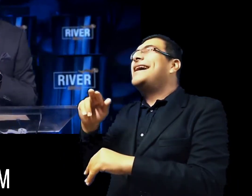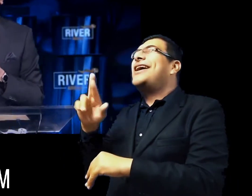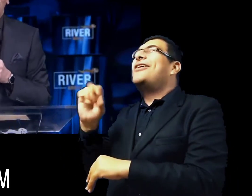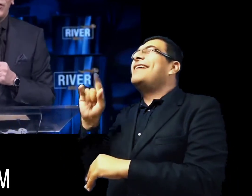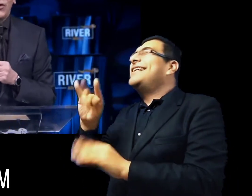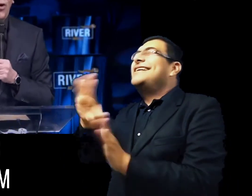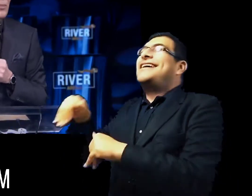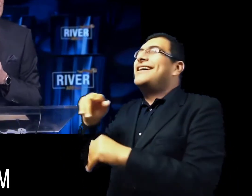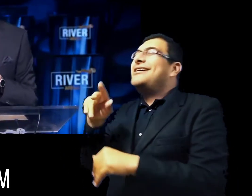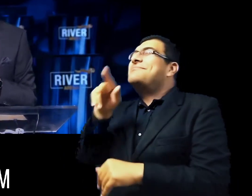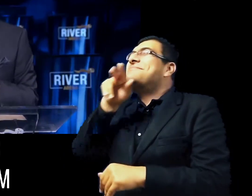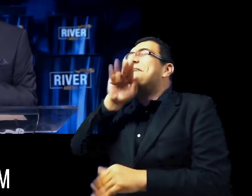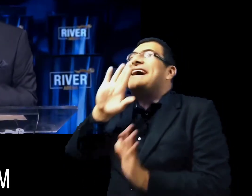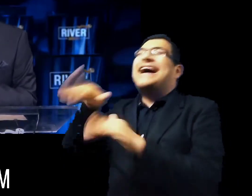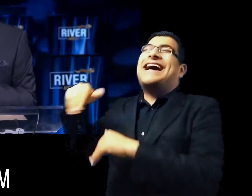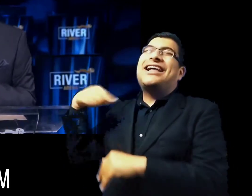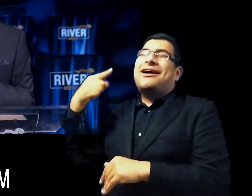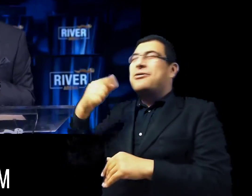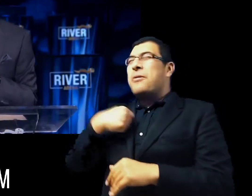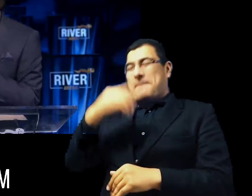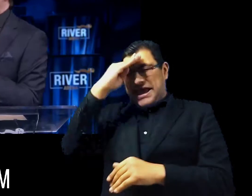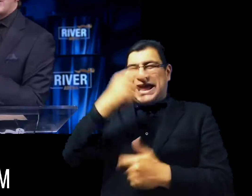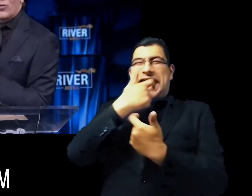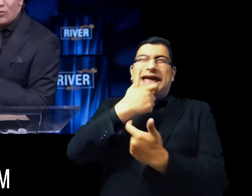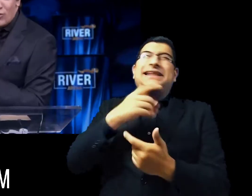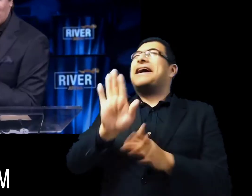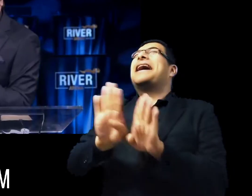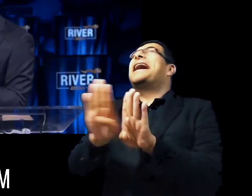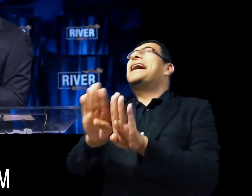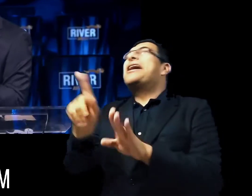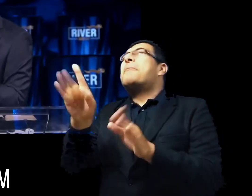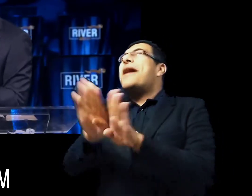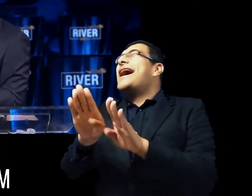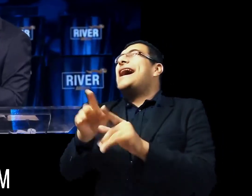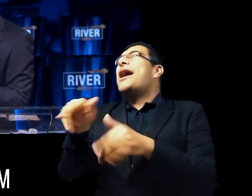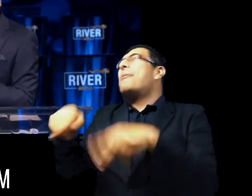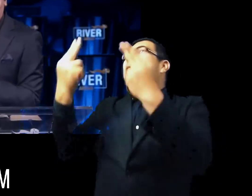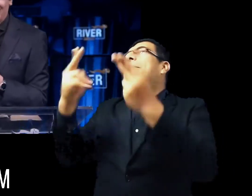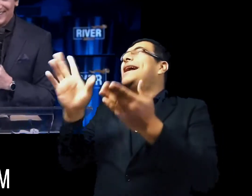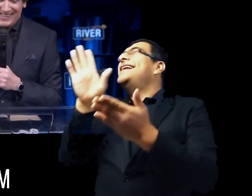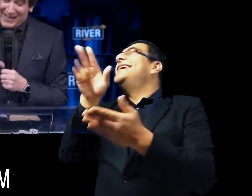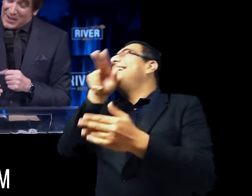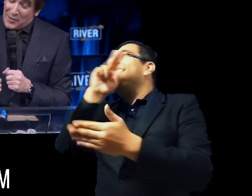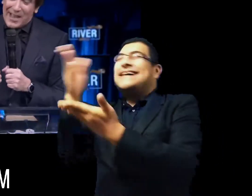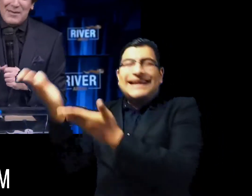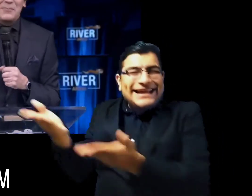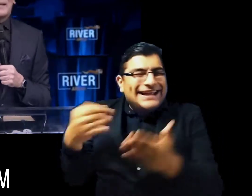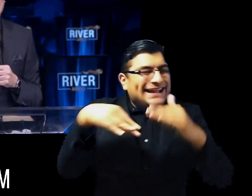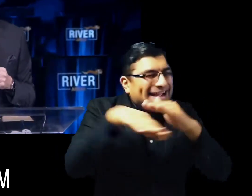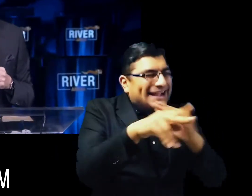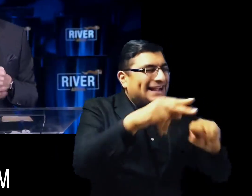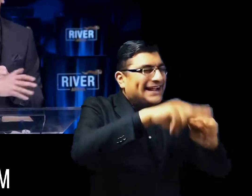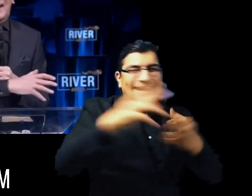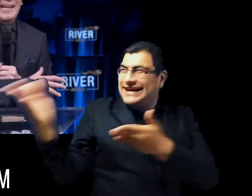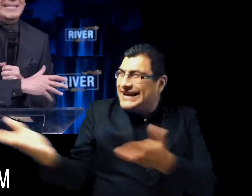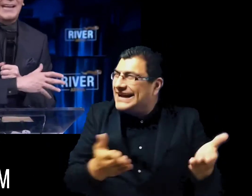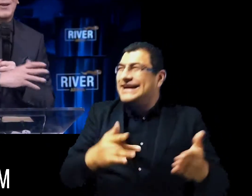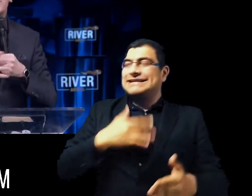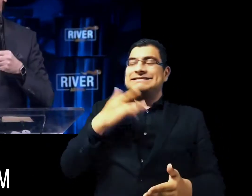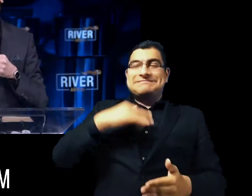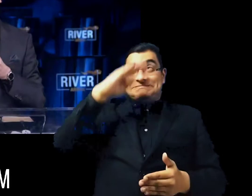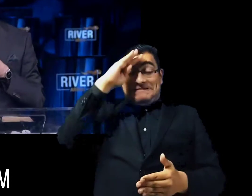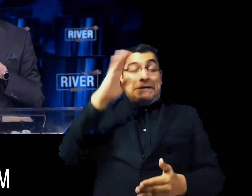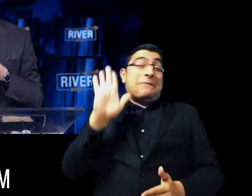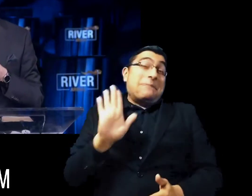poco loco. O pensé en reírme en las carcajadas y decir, es una cámara oculta, sonría y tome asiento. Aunque mi parte más oscura quería